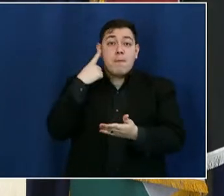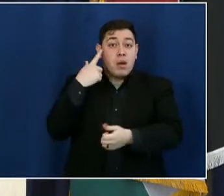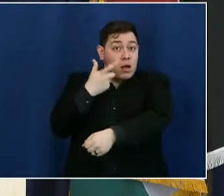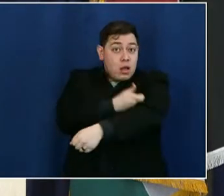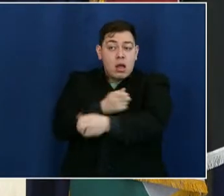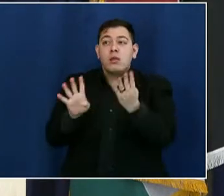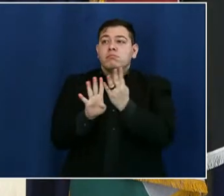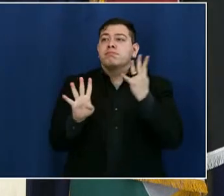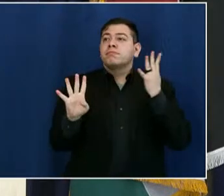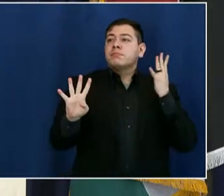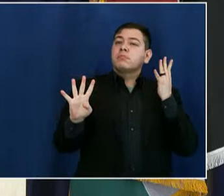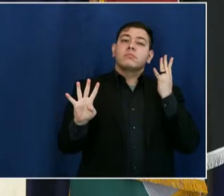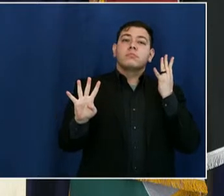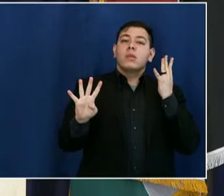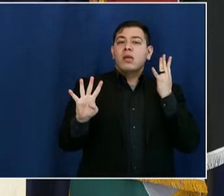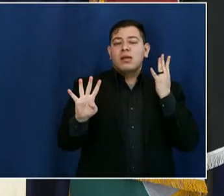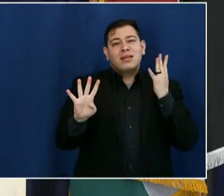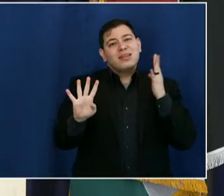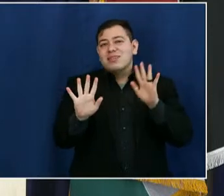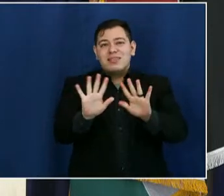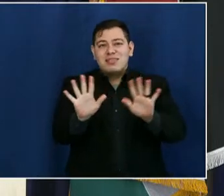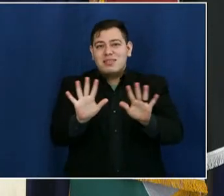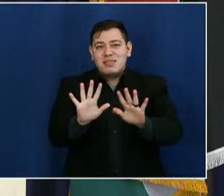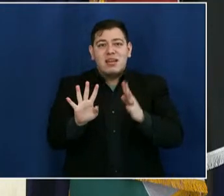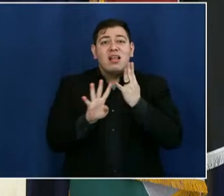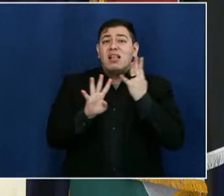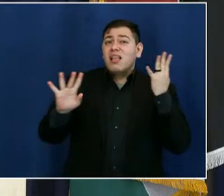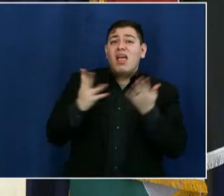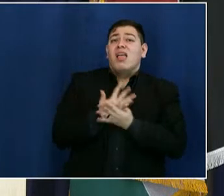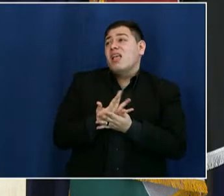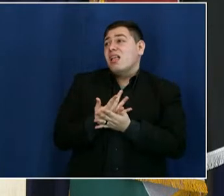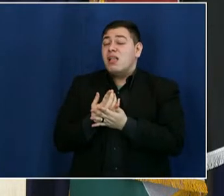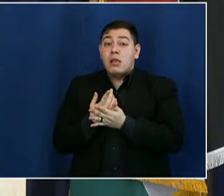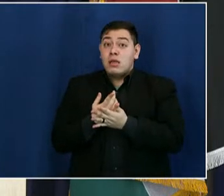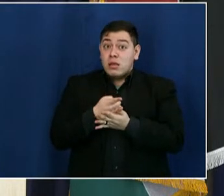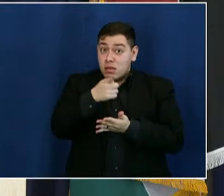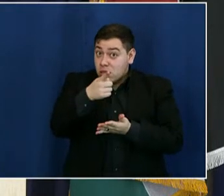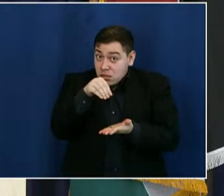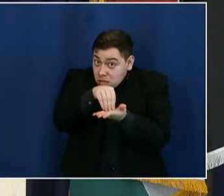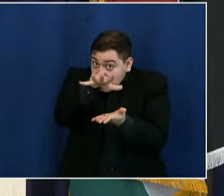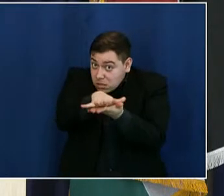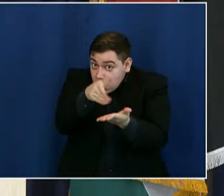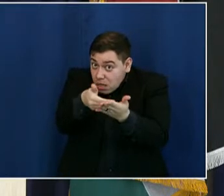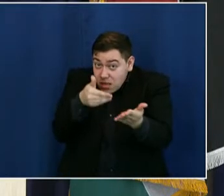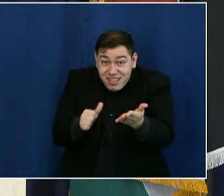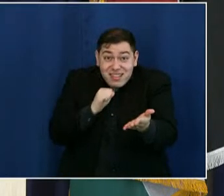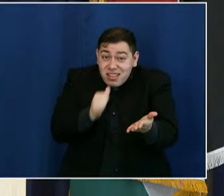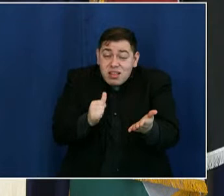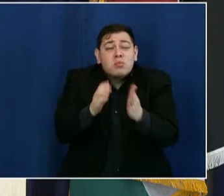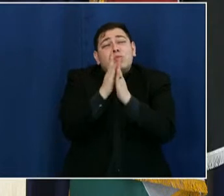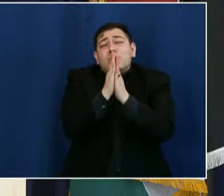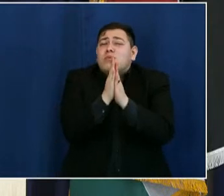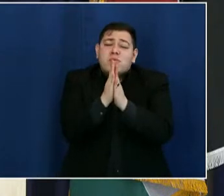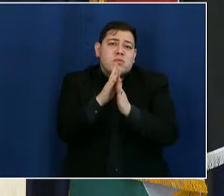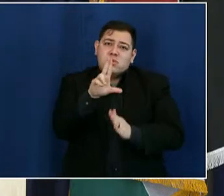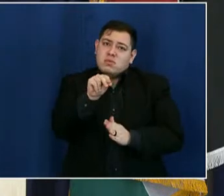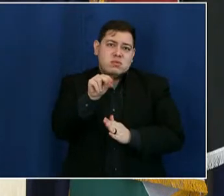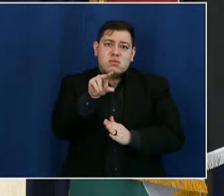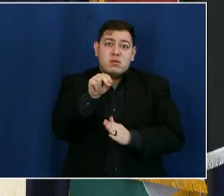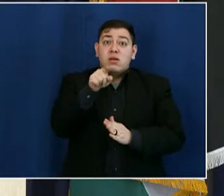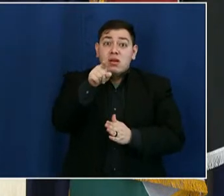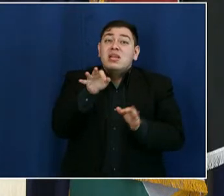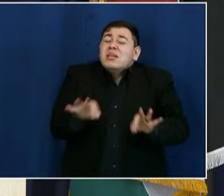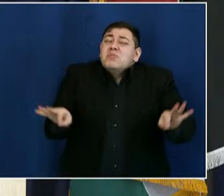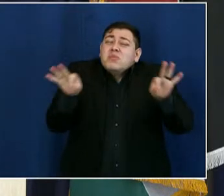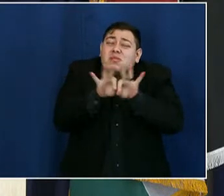Les pedimos, por favor, que no vayan a los sitios de vacunación si no tienen una cita previa. Es muy